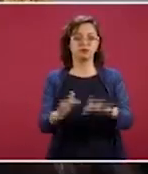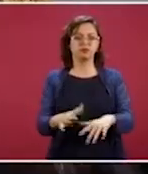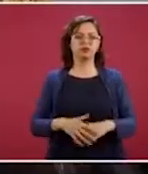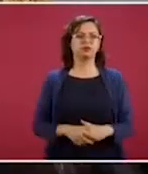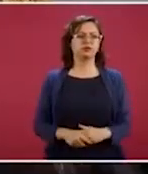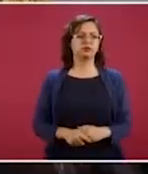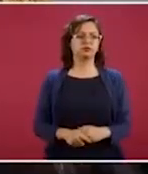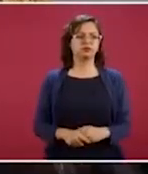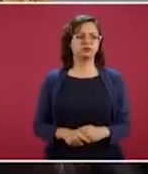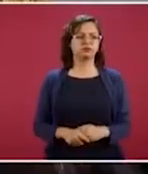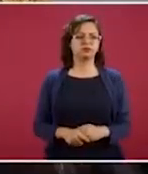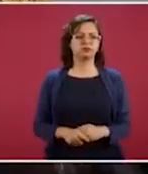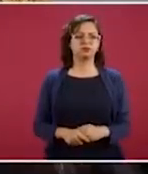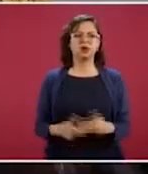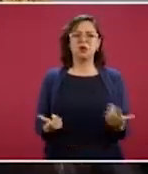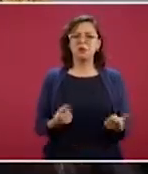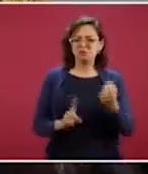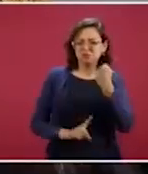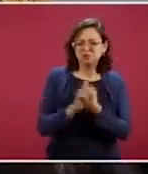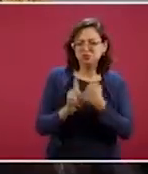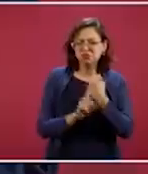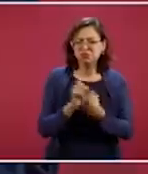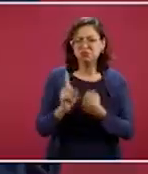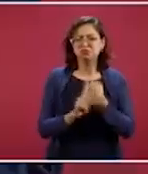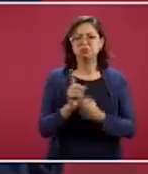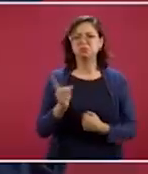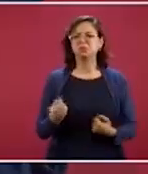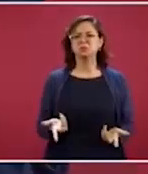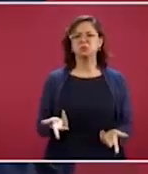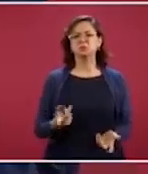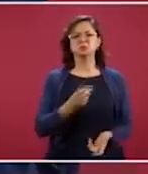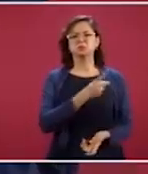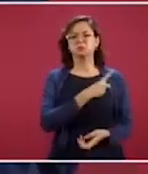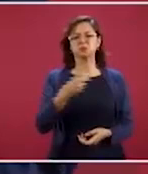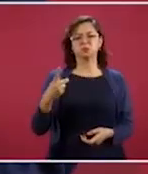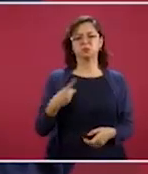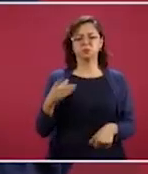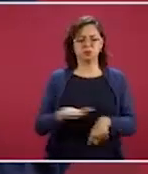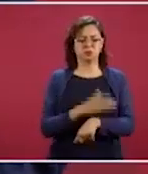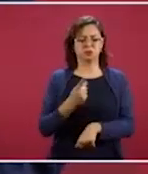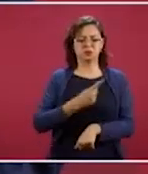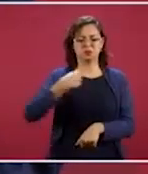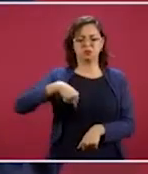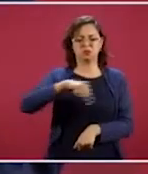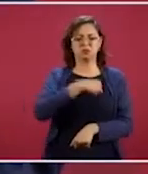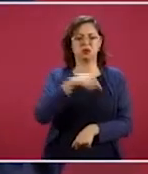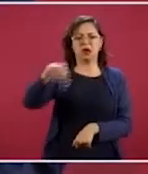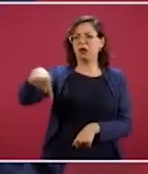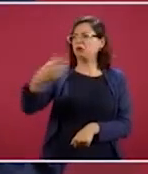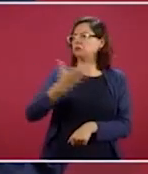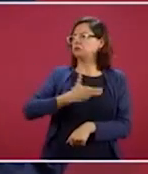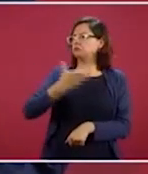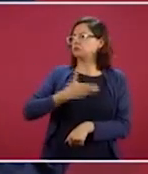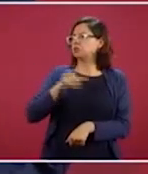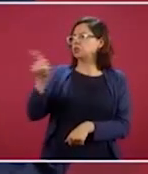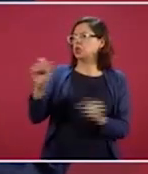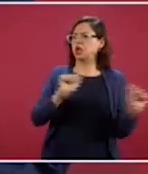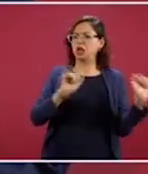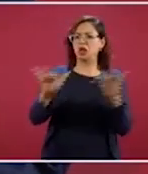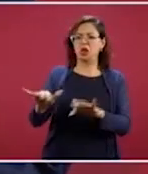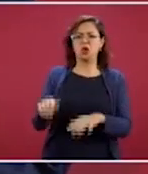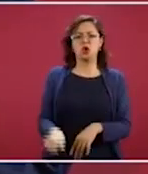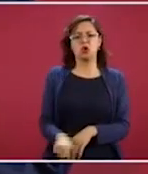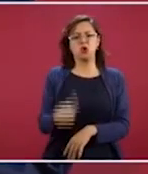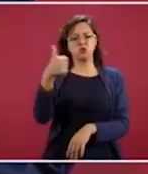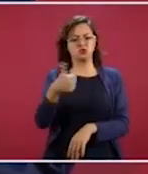Pues no debe de haber ningún problema, porque lo nuestro es aquí en el Zócalo. A las 11